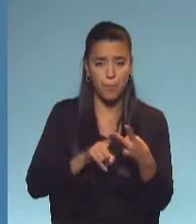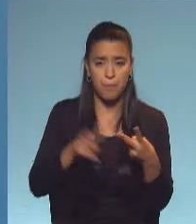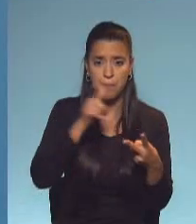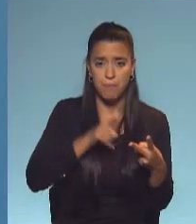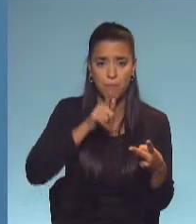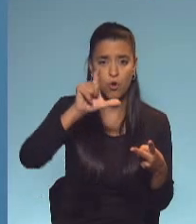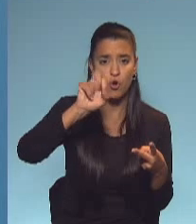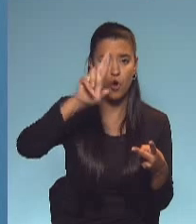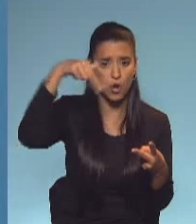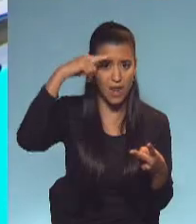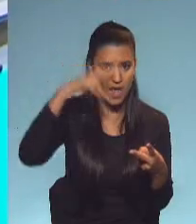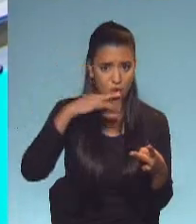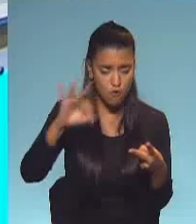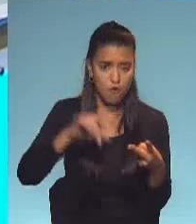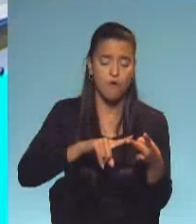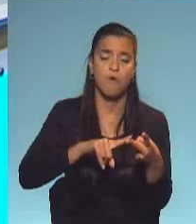equivoco, Cornejo,